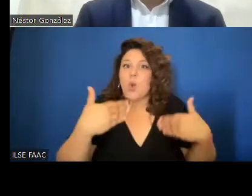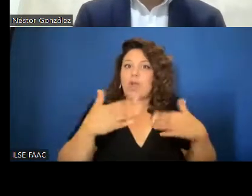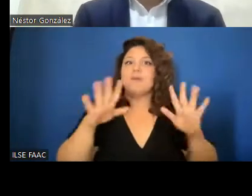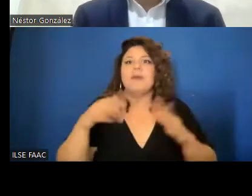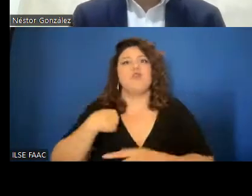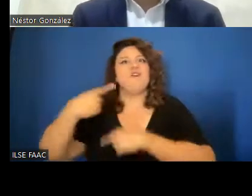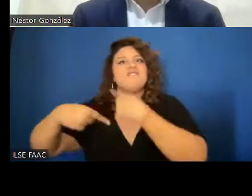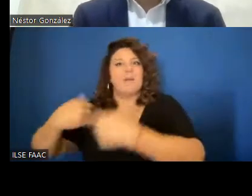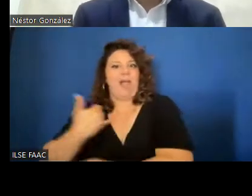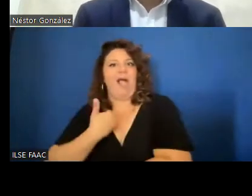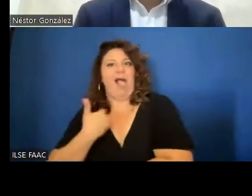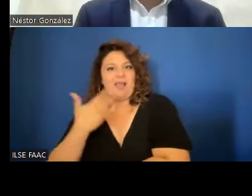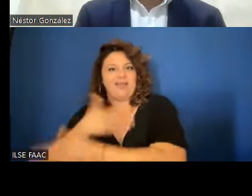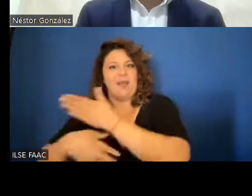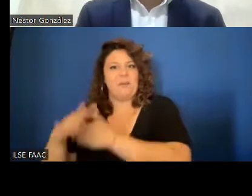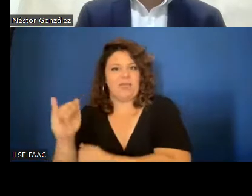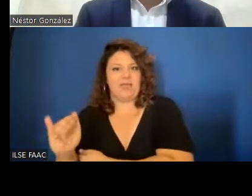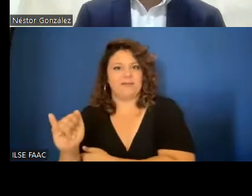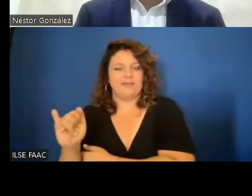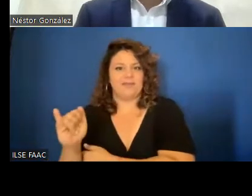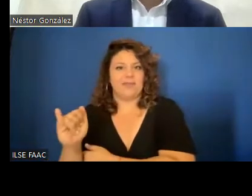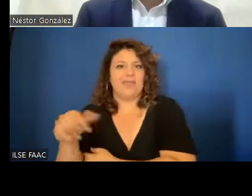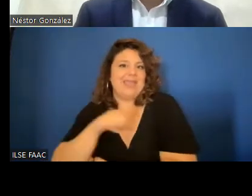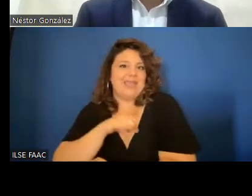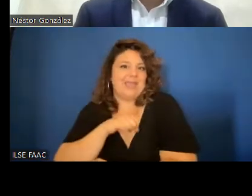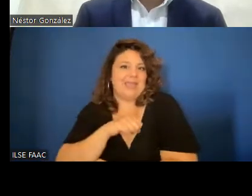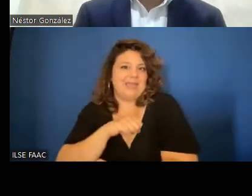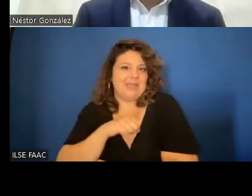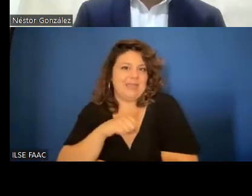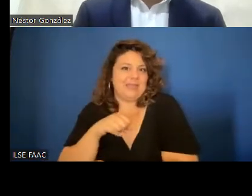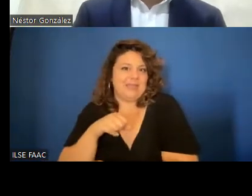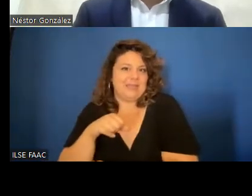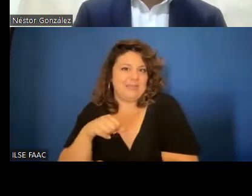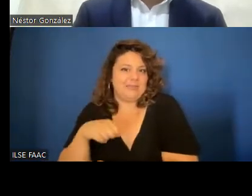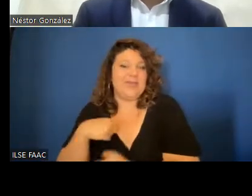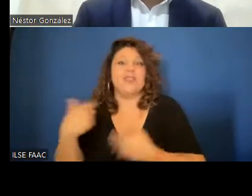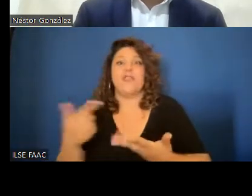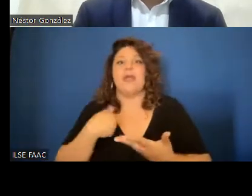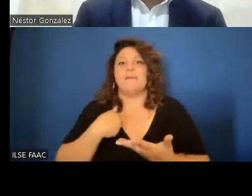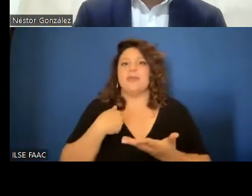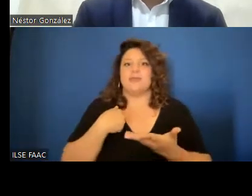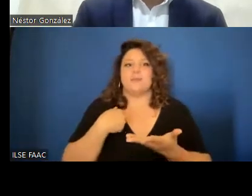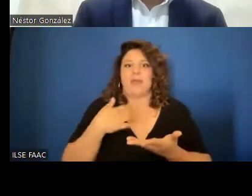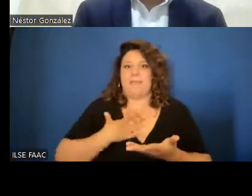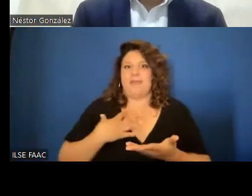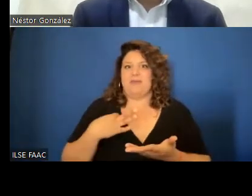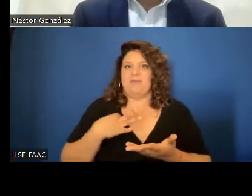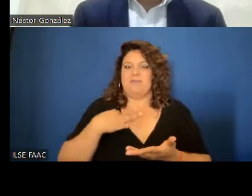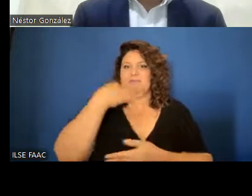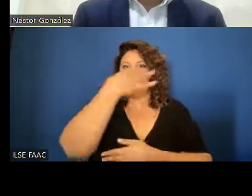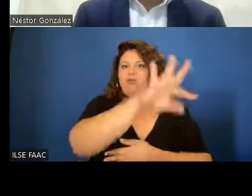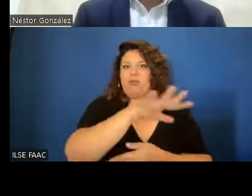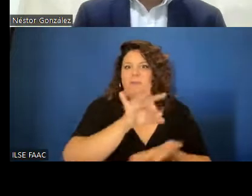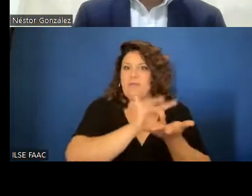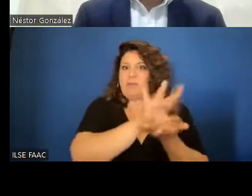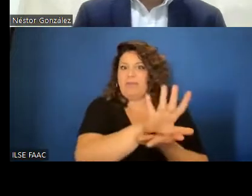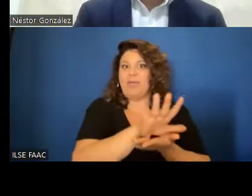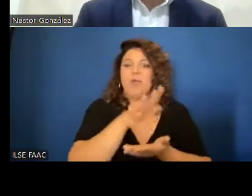Efectivamente. Pues bueno, ya que tenemos este marco de referencia, si os parece, vamos a profundizar un